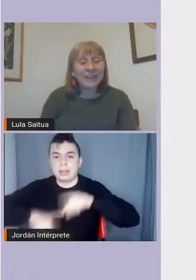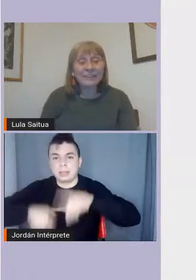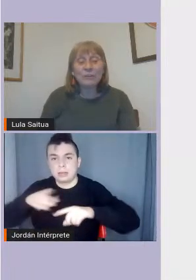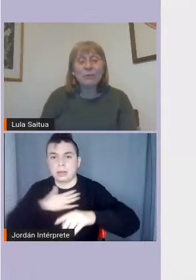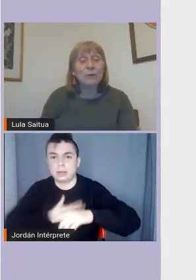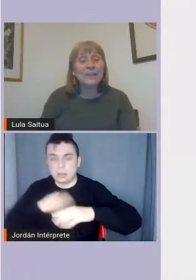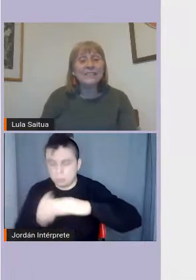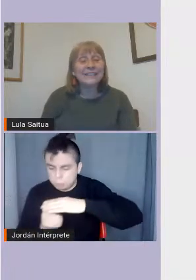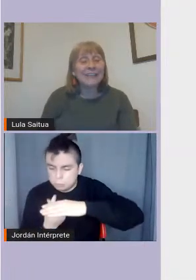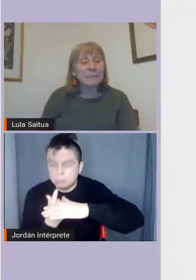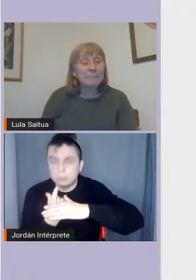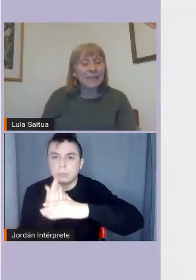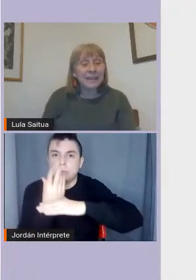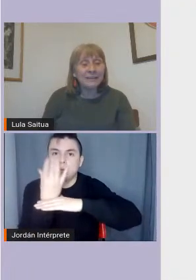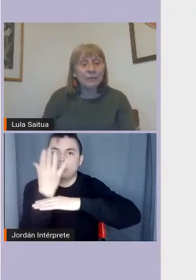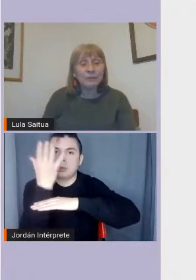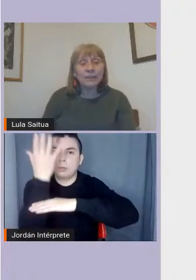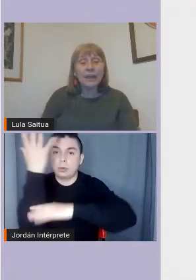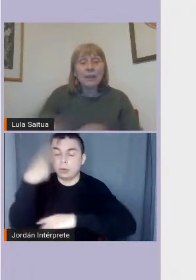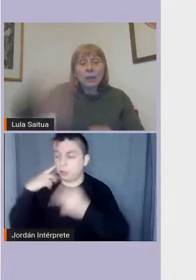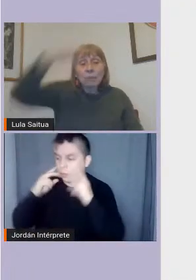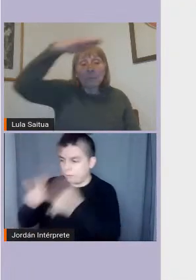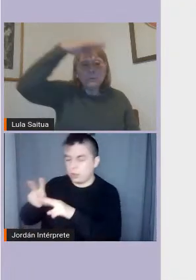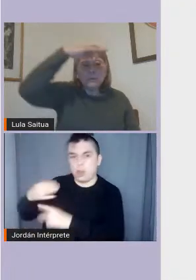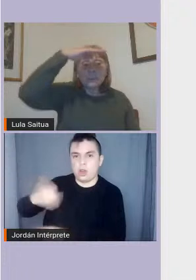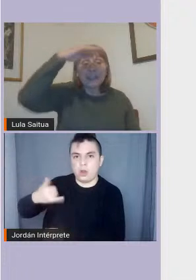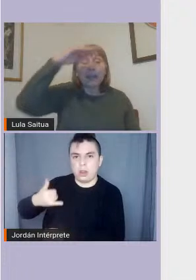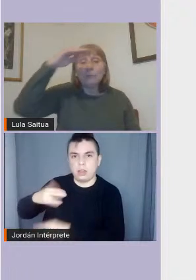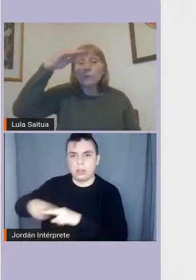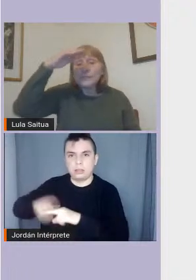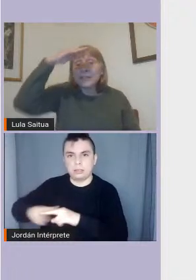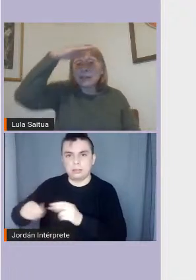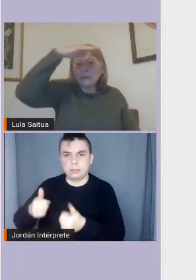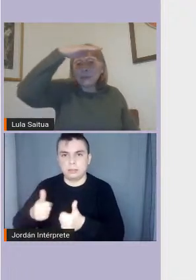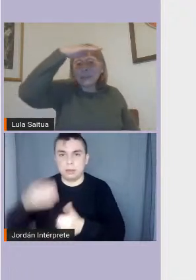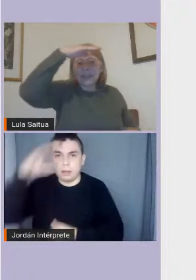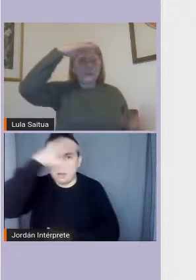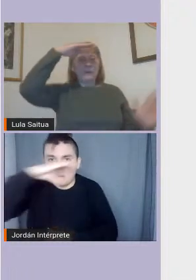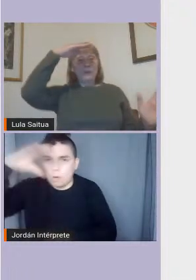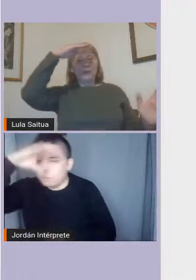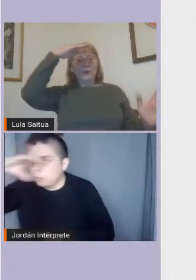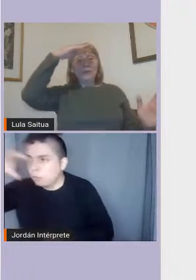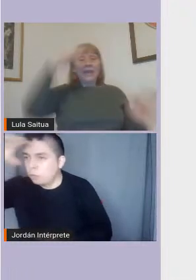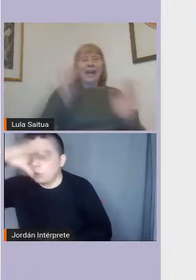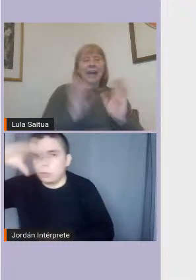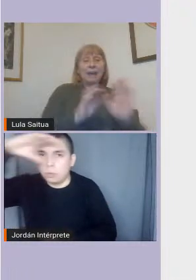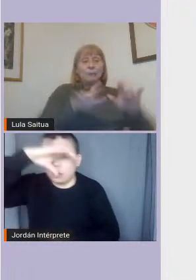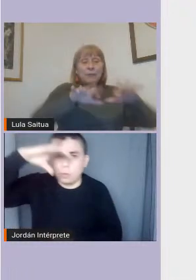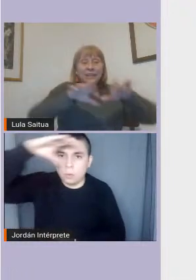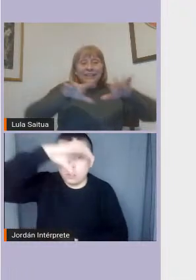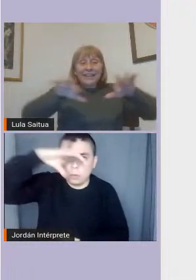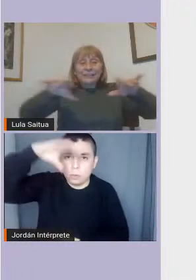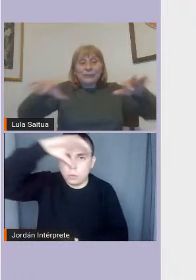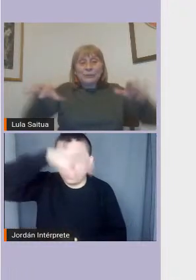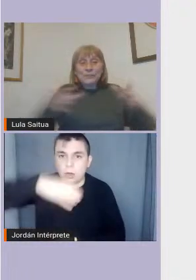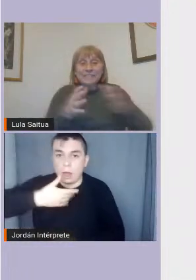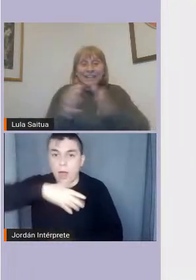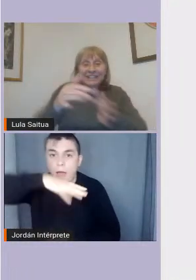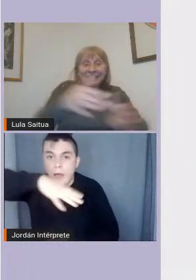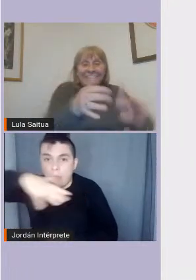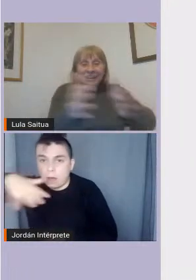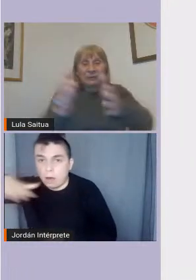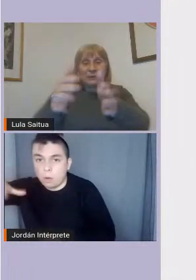a Jordán como lo hace tan bien, ¿no es verdad? Busca, busca, busca, lo hago yo, agüita